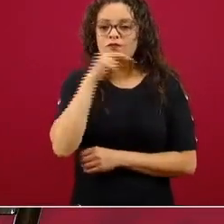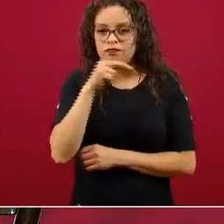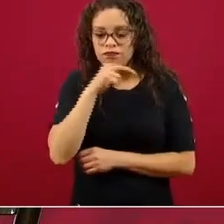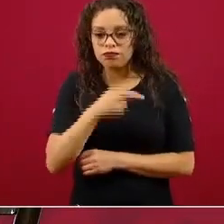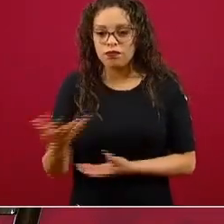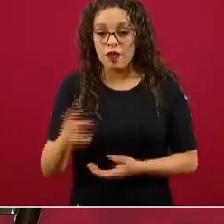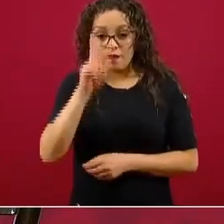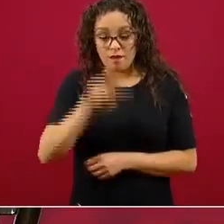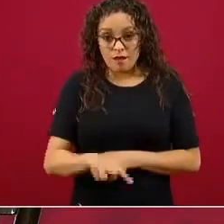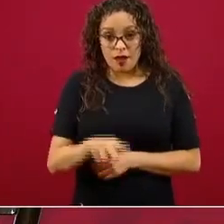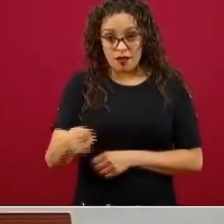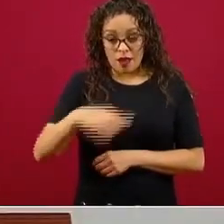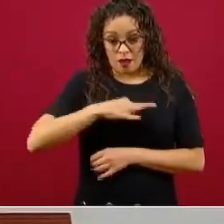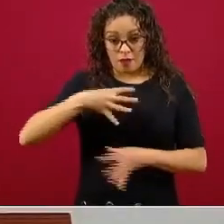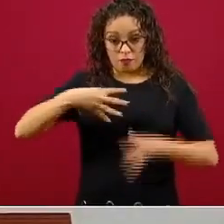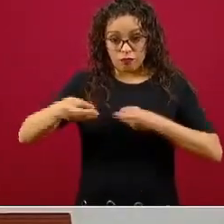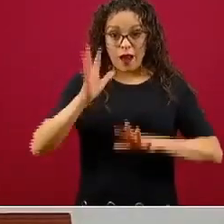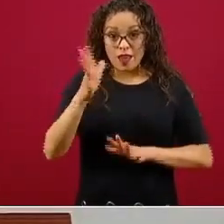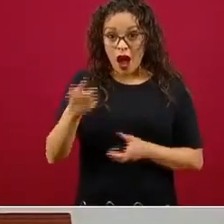controlada en su estado.